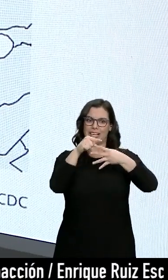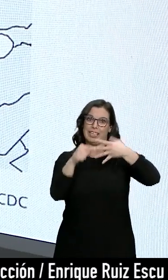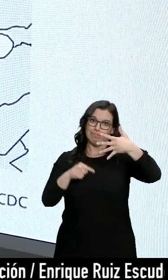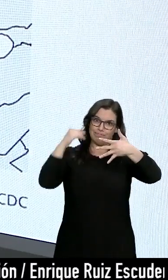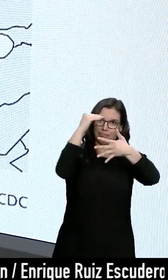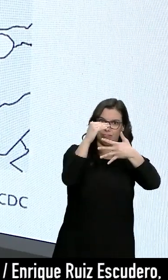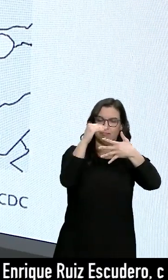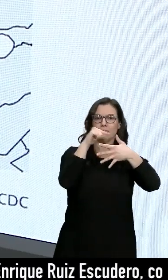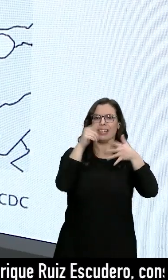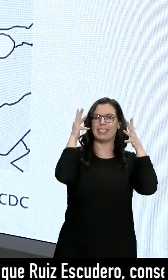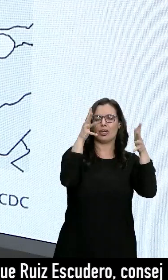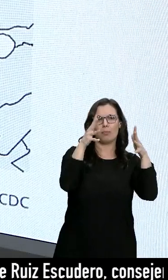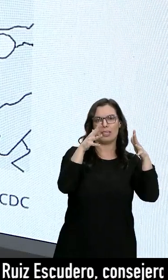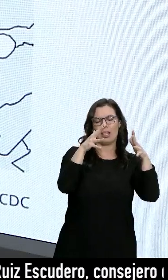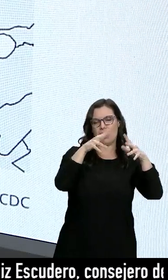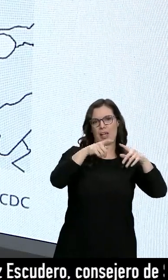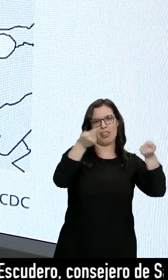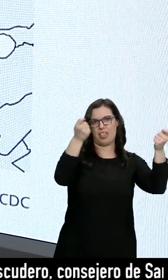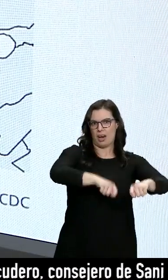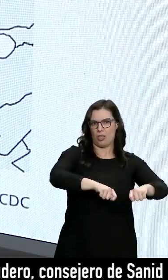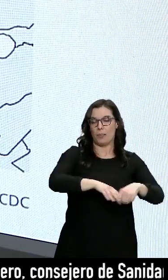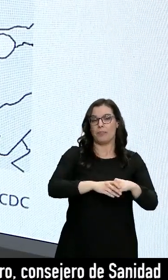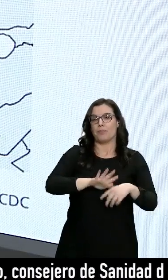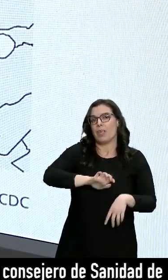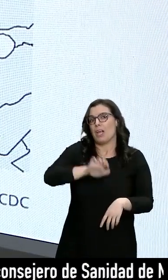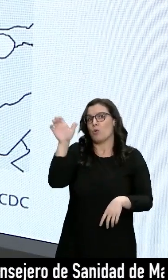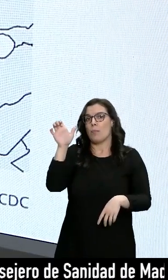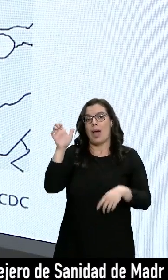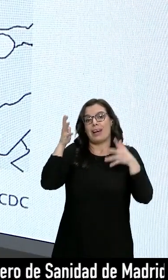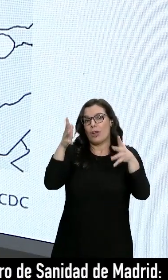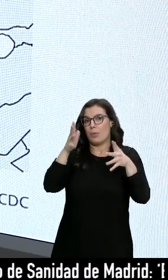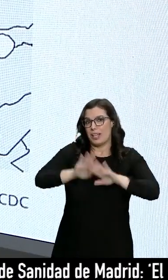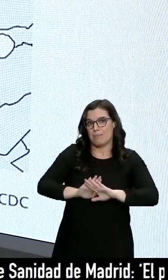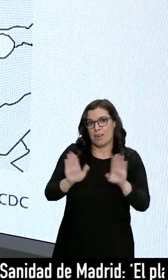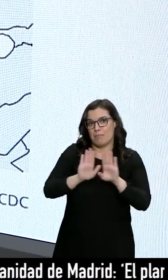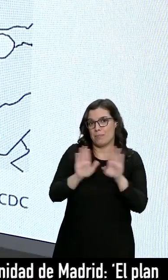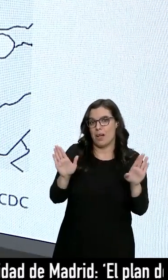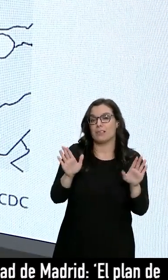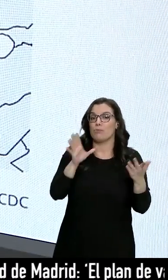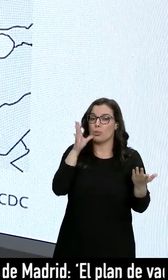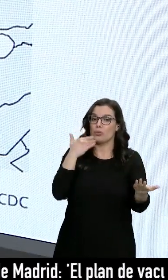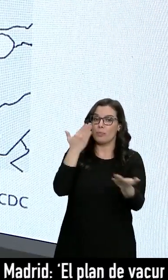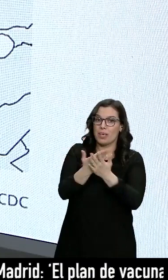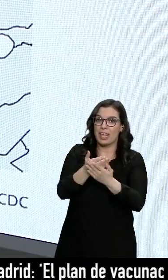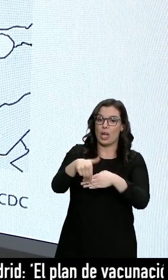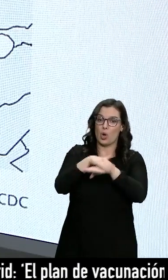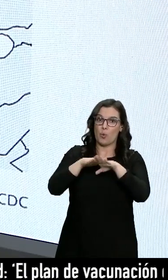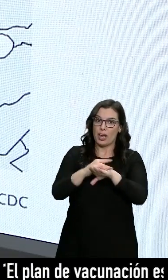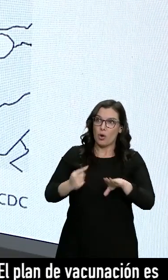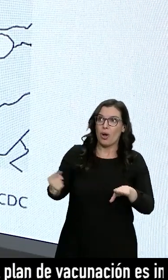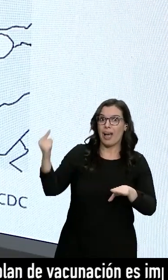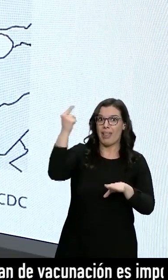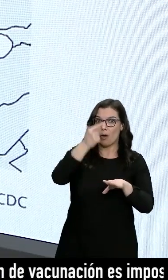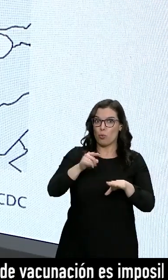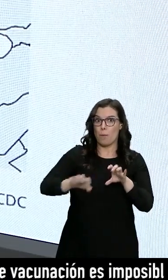que recomienda el confinamiento. Europa solo puede hacer recomendaciones en ese sentido, por eso llama a los gobiernos a mantener y endurecer